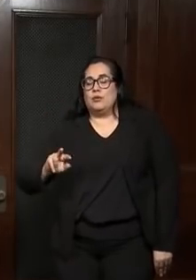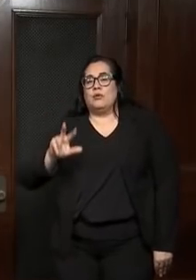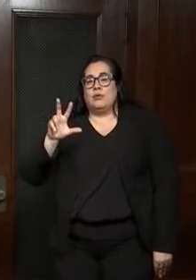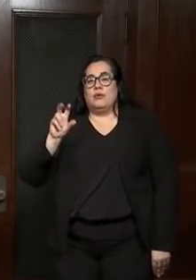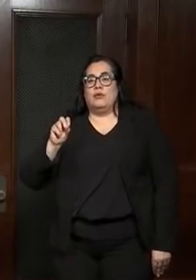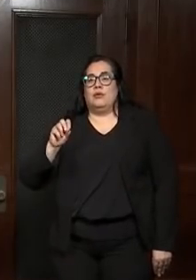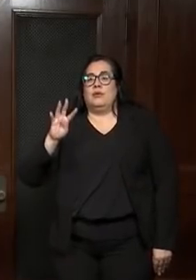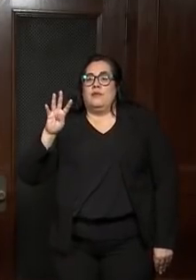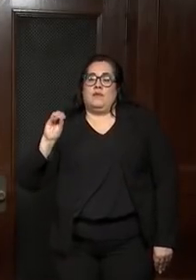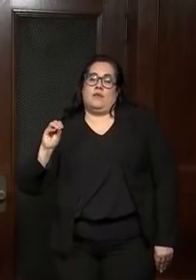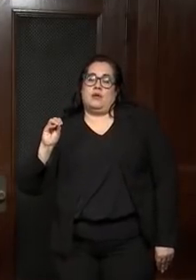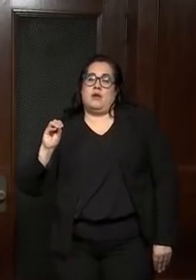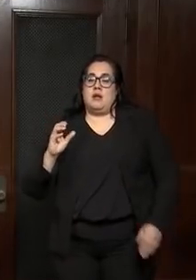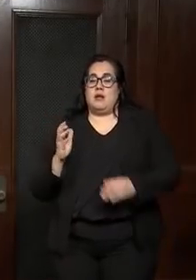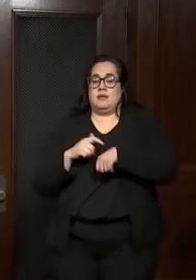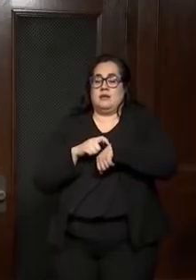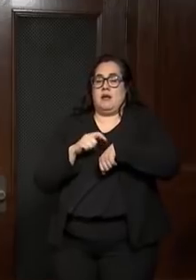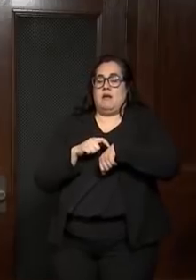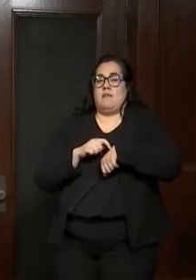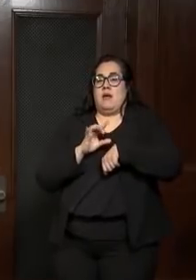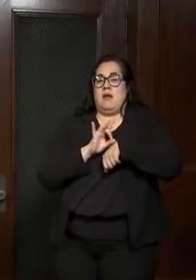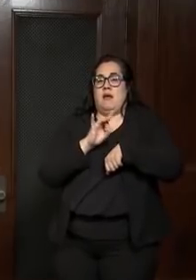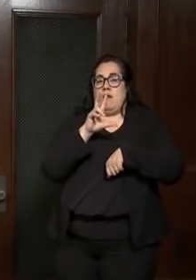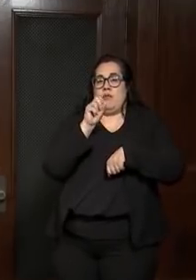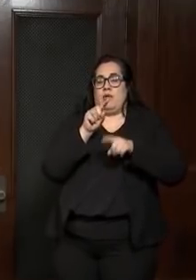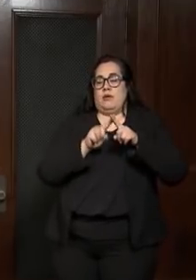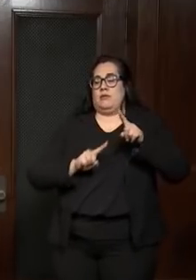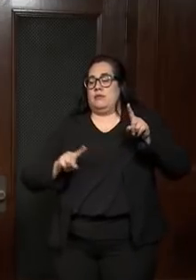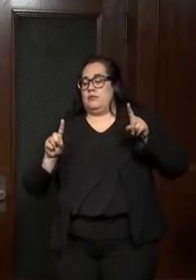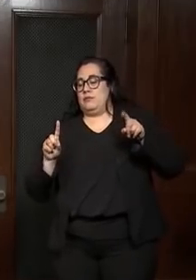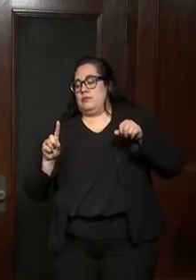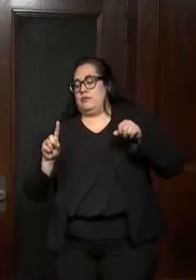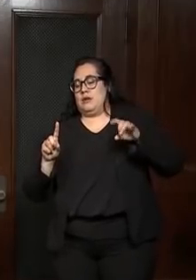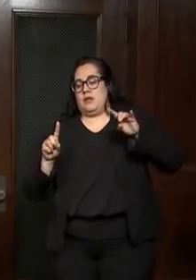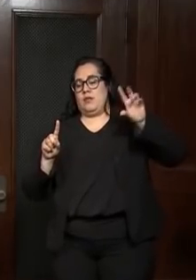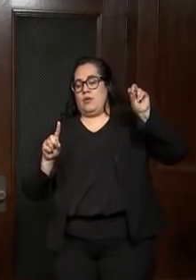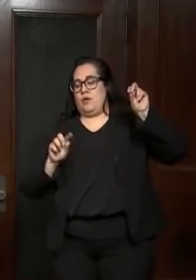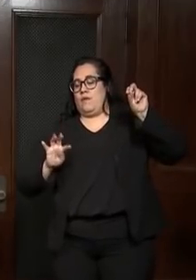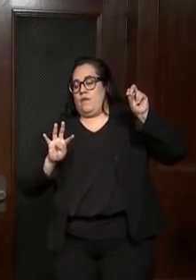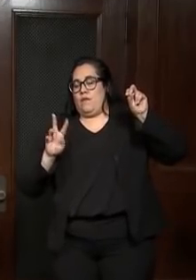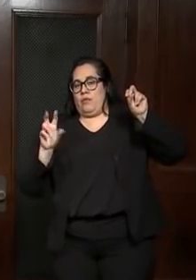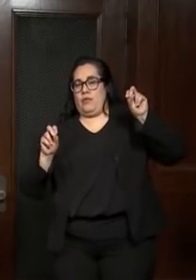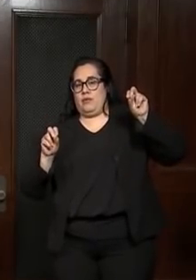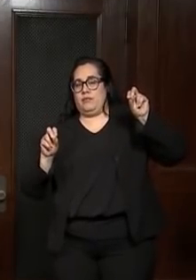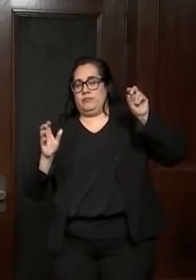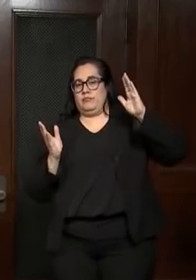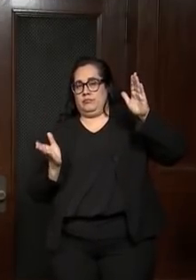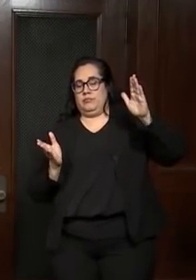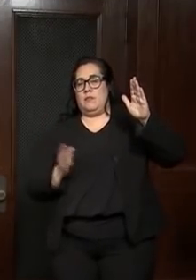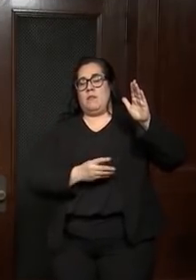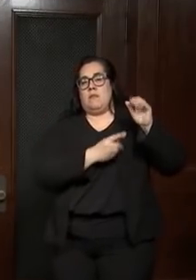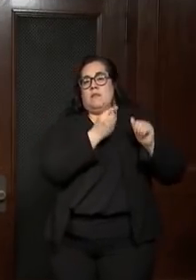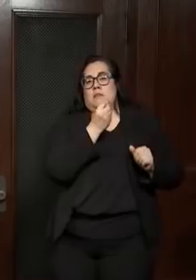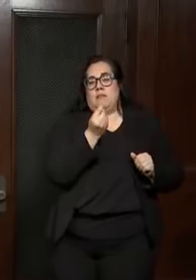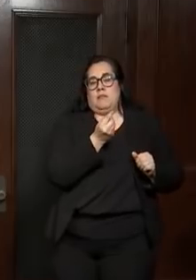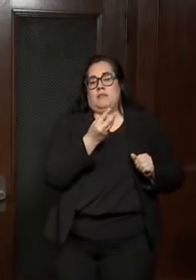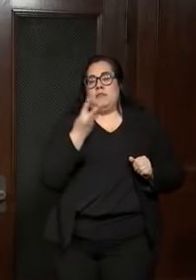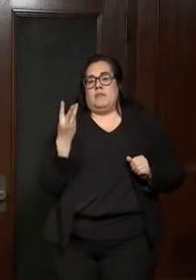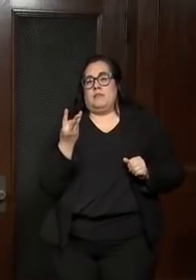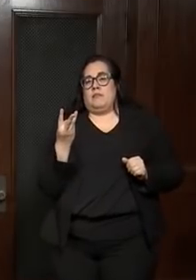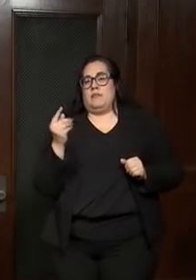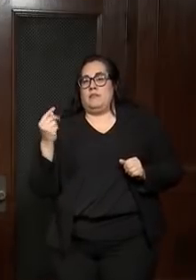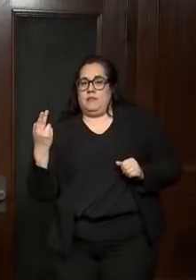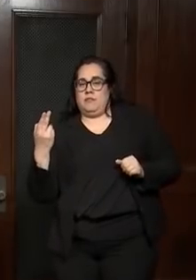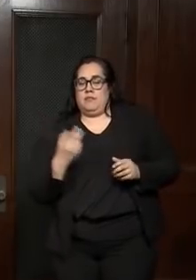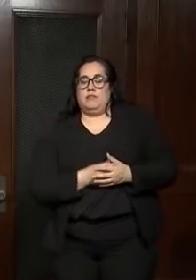213-252-3040 entre las 8:30 de la mañana y las 4:30 de la tarde los martes, miércoles